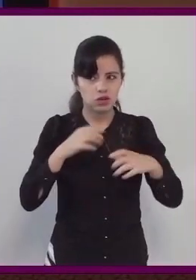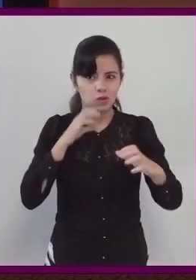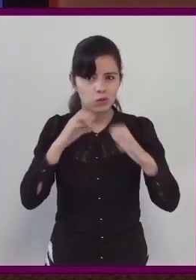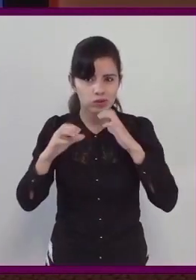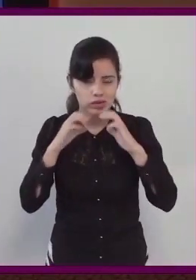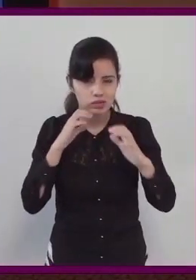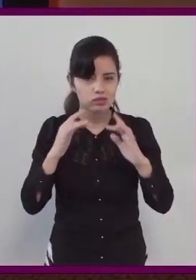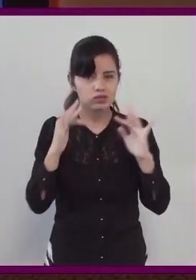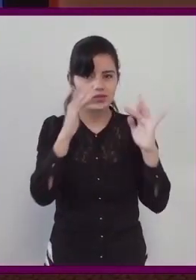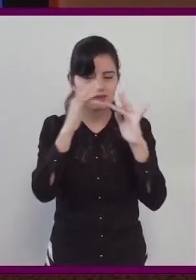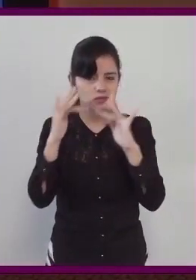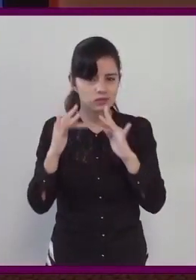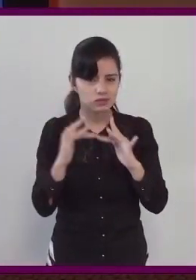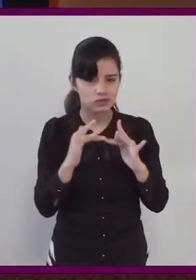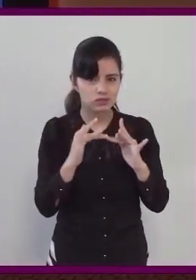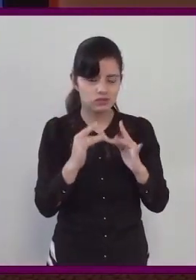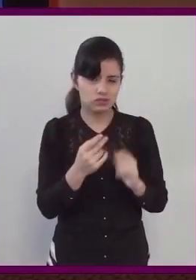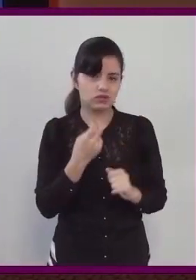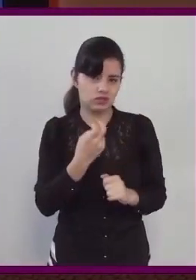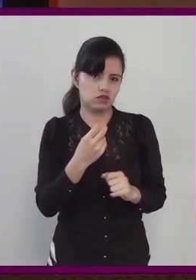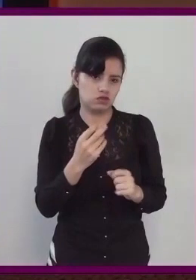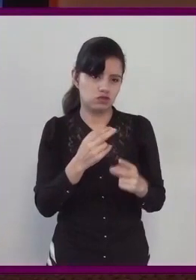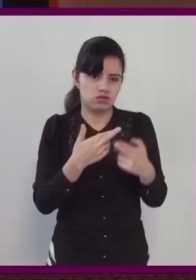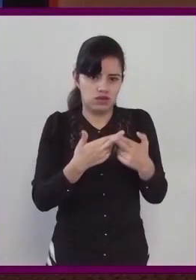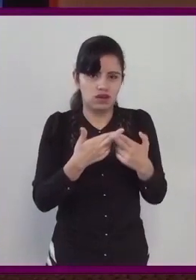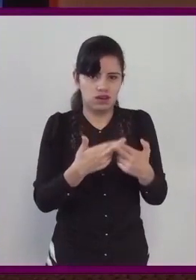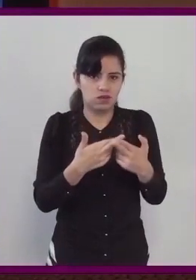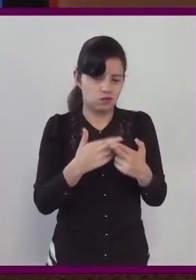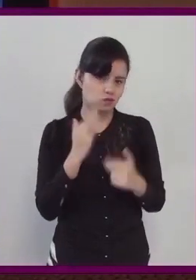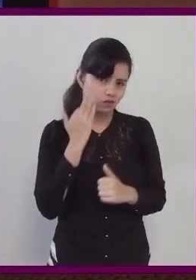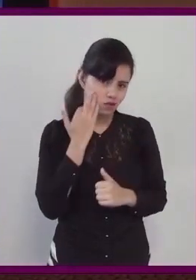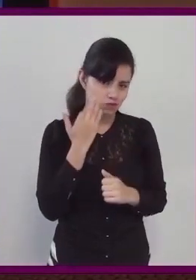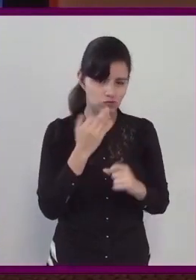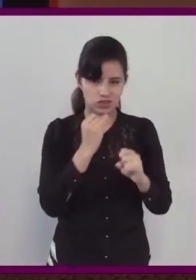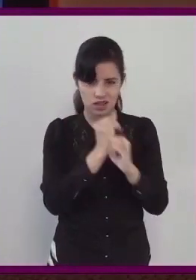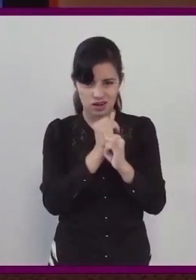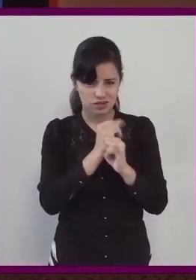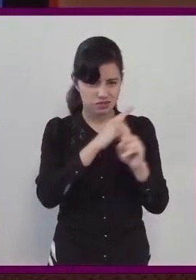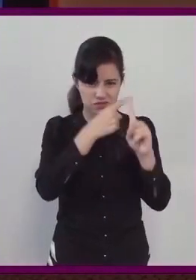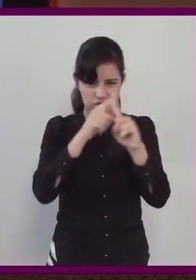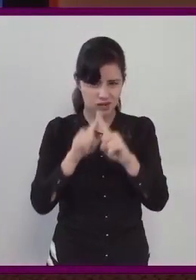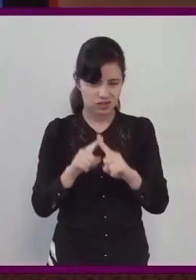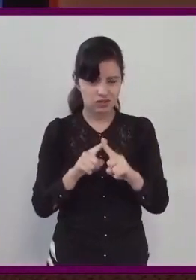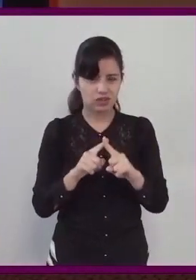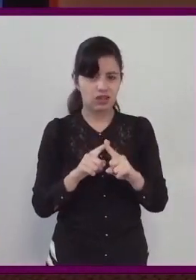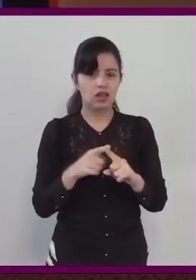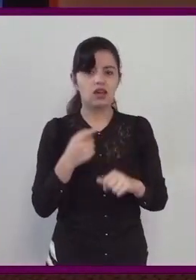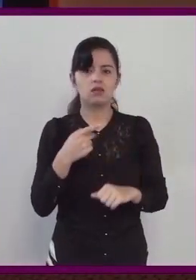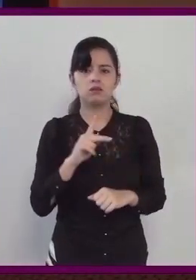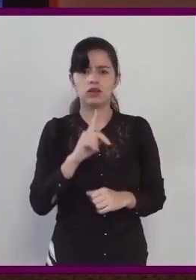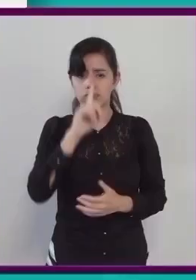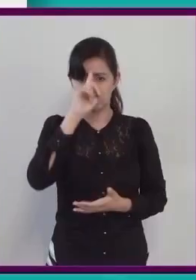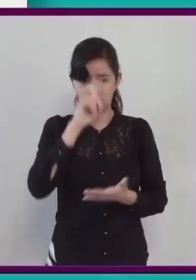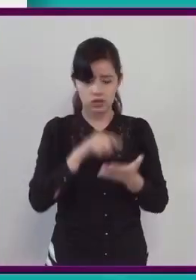se sostienen a partir de esta necesidad que tenemos de conexión.